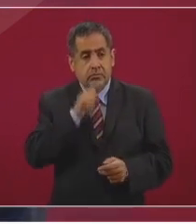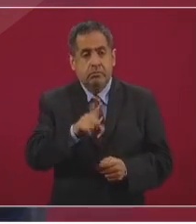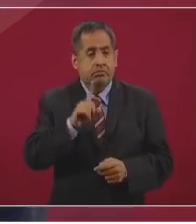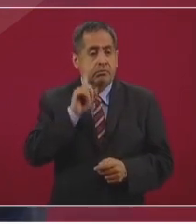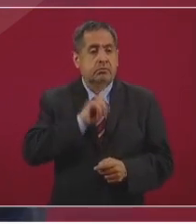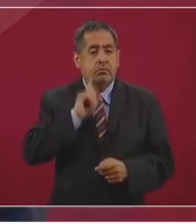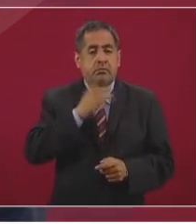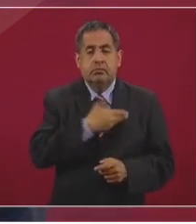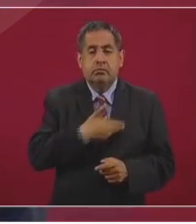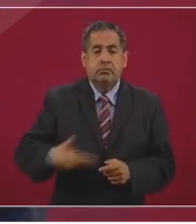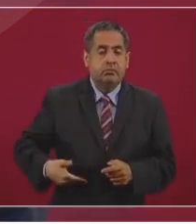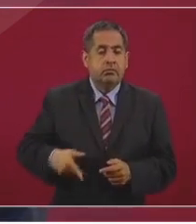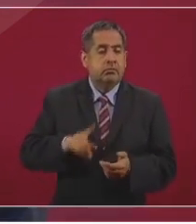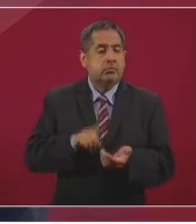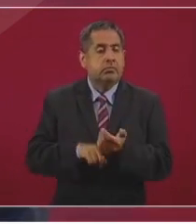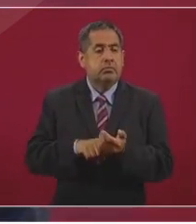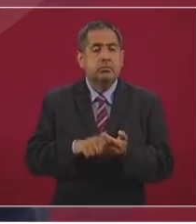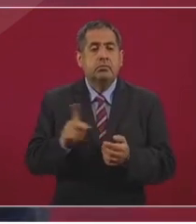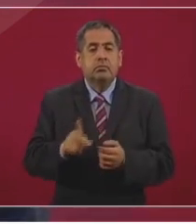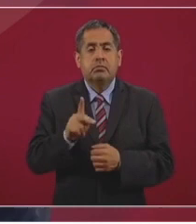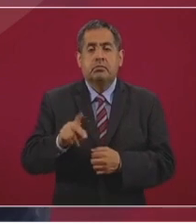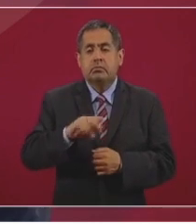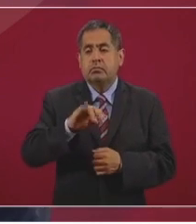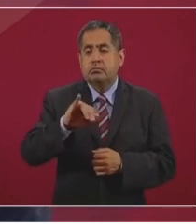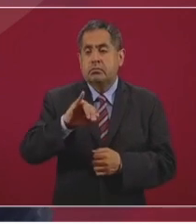presidenta municipal de Jamapa.